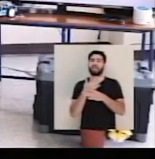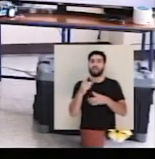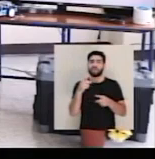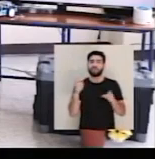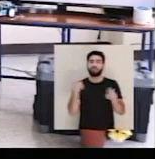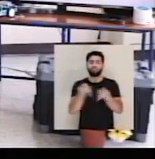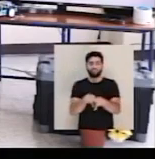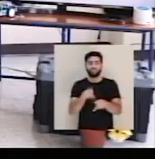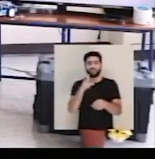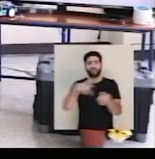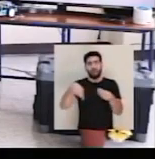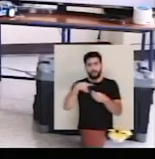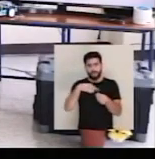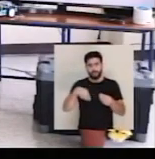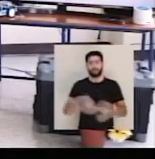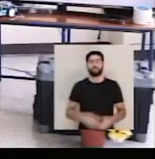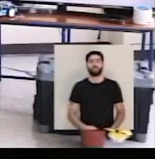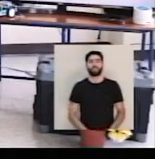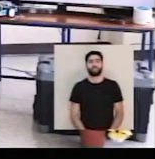familia.